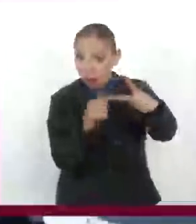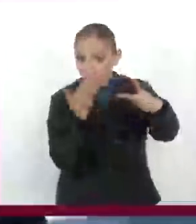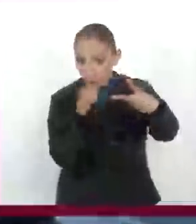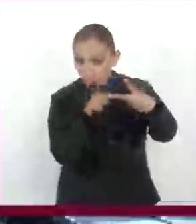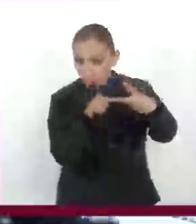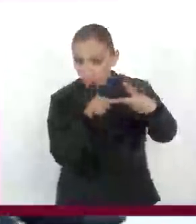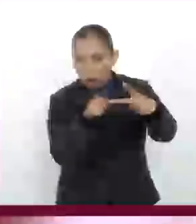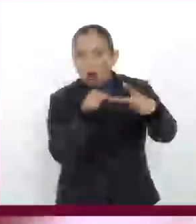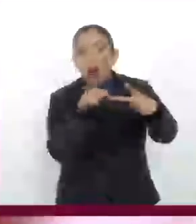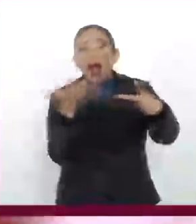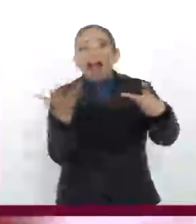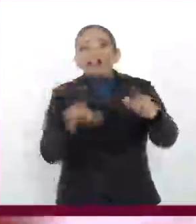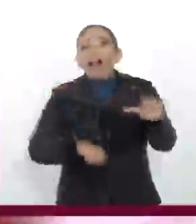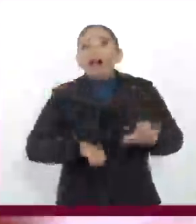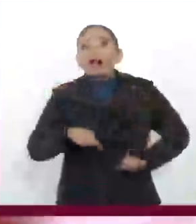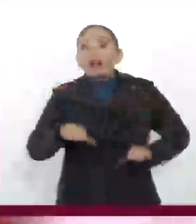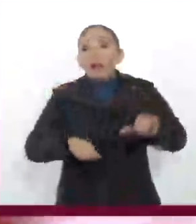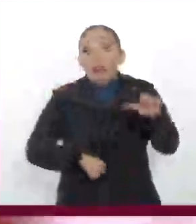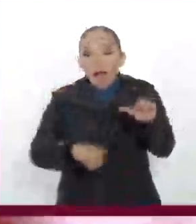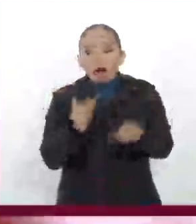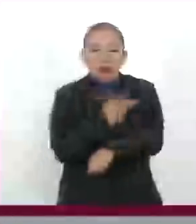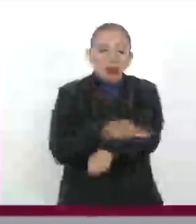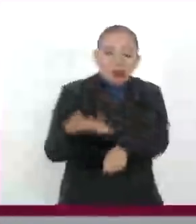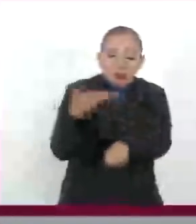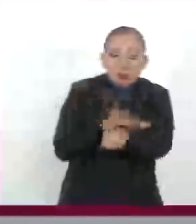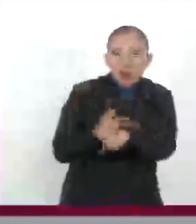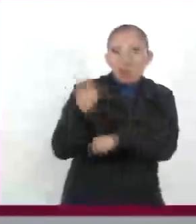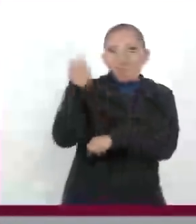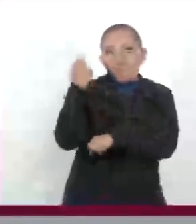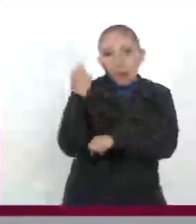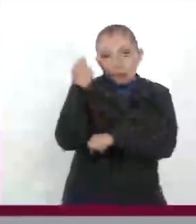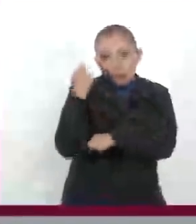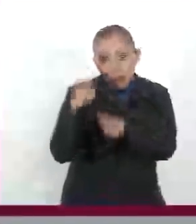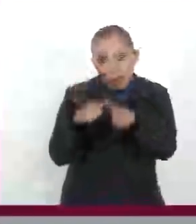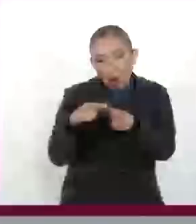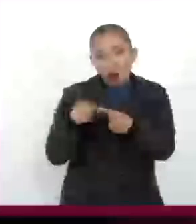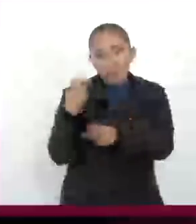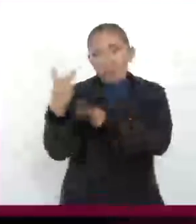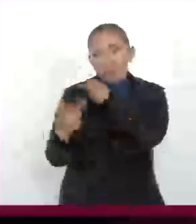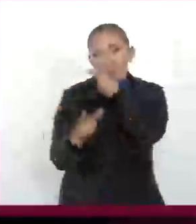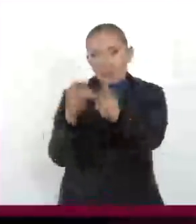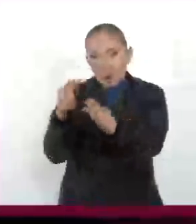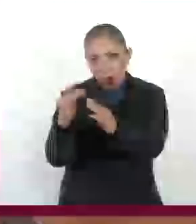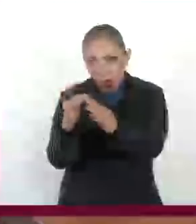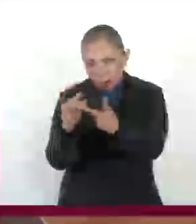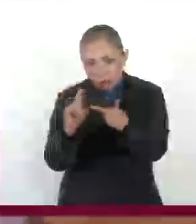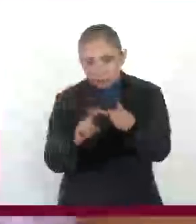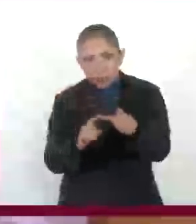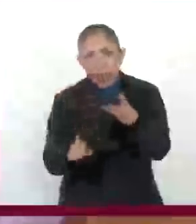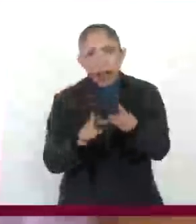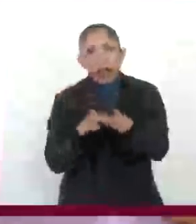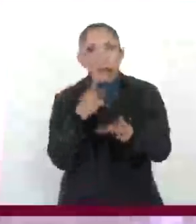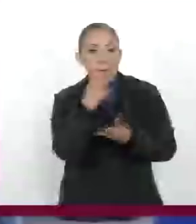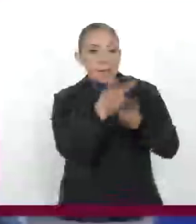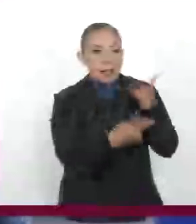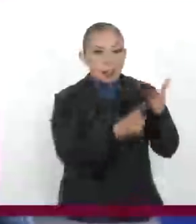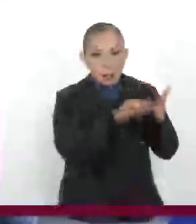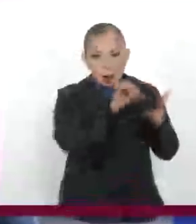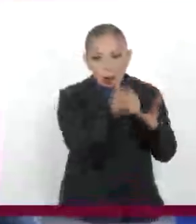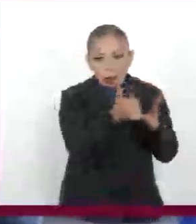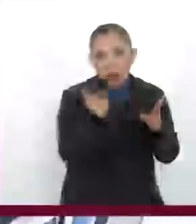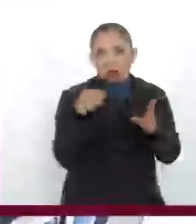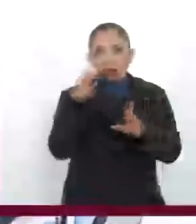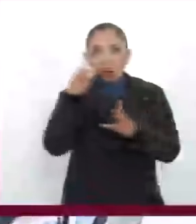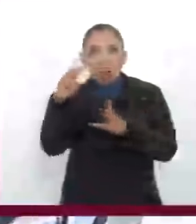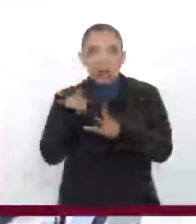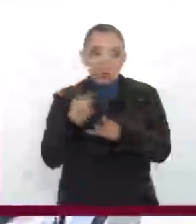poder de decisión. Llevan a cabo actividades como trámites de pensiones, créditos para vivienda,